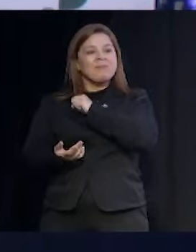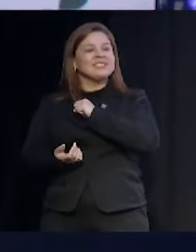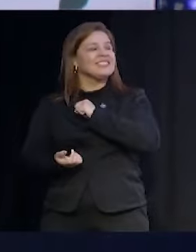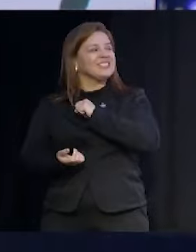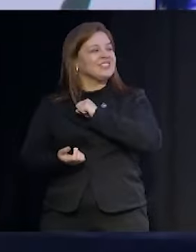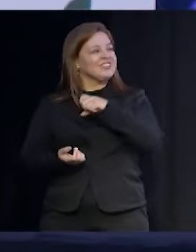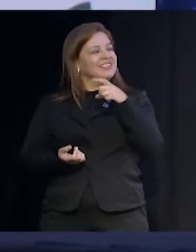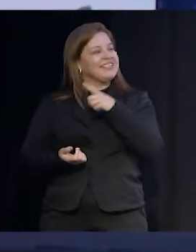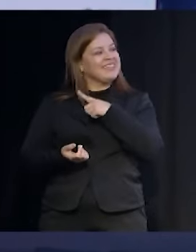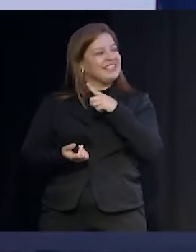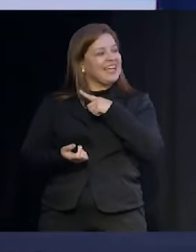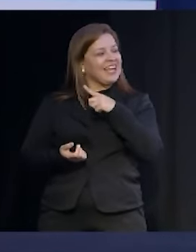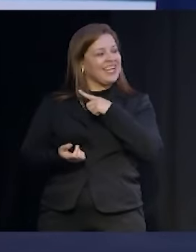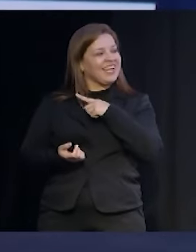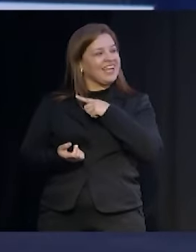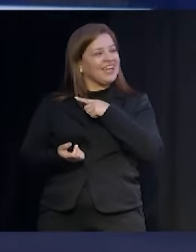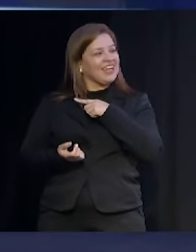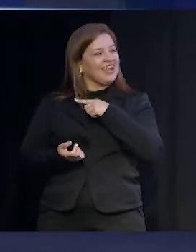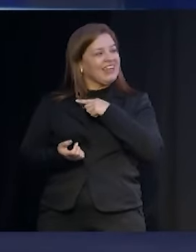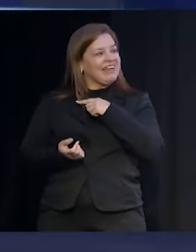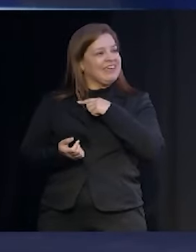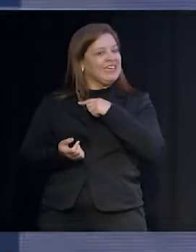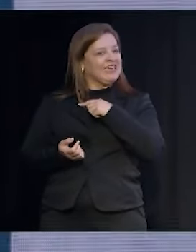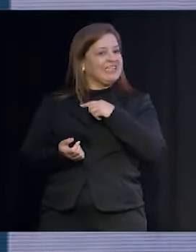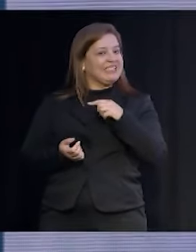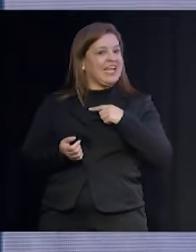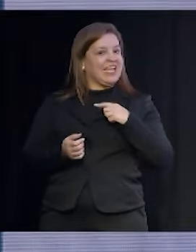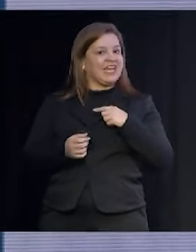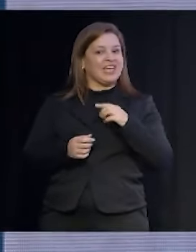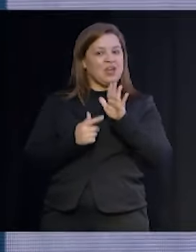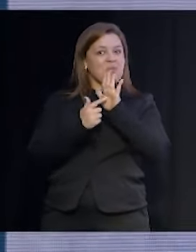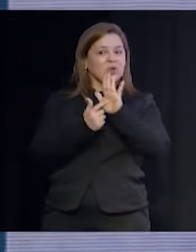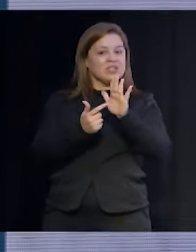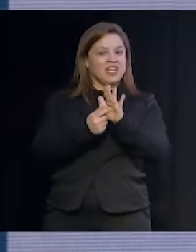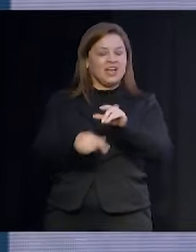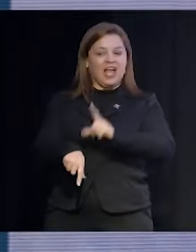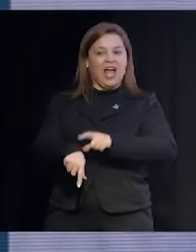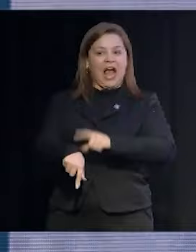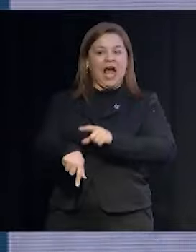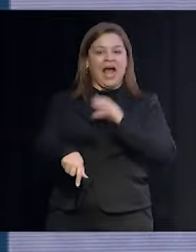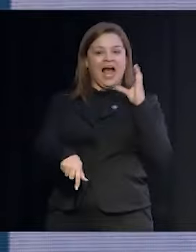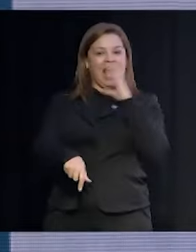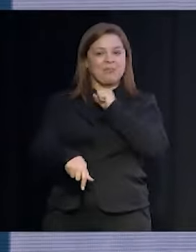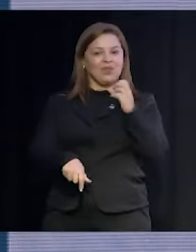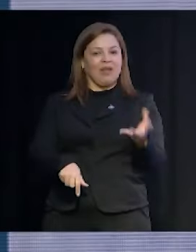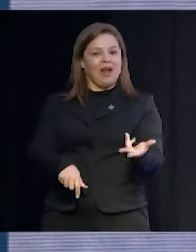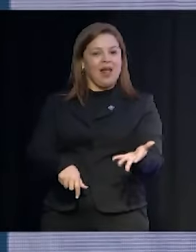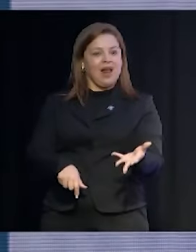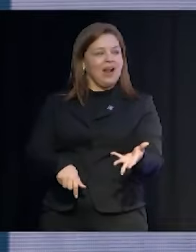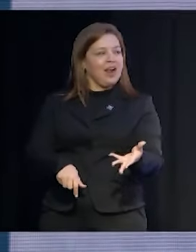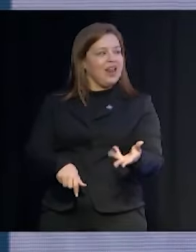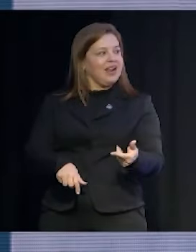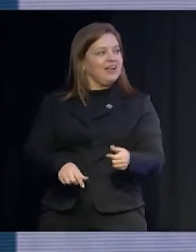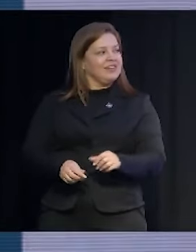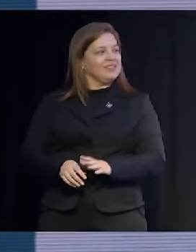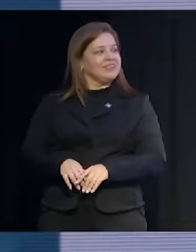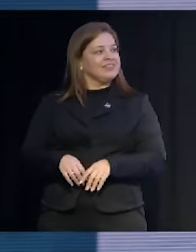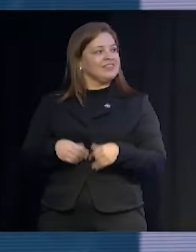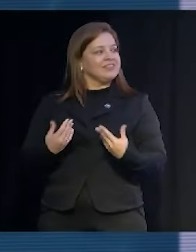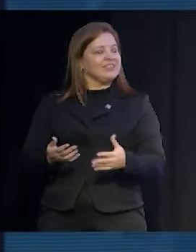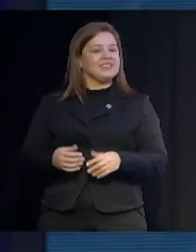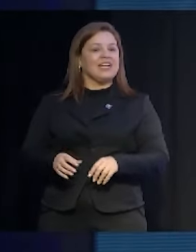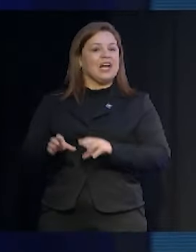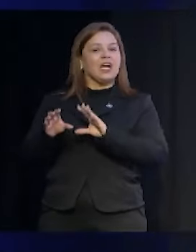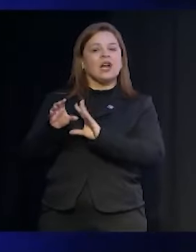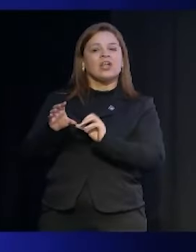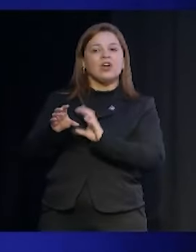Bueno, rapidito. Tengo una carta amarilla aquí de cara. Entonces tiene que ser rápido. Por favor, ante